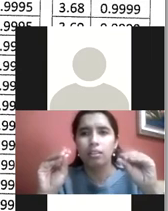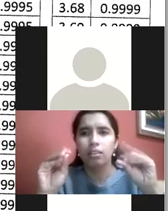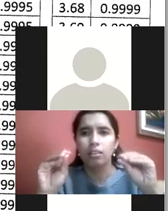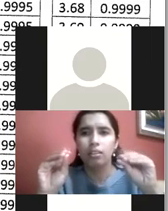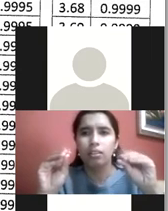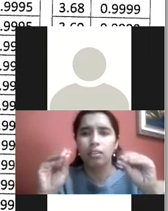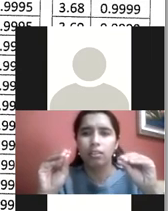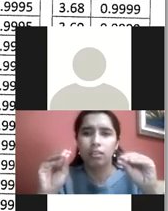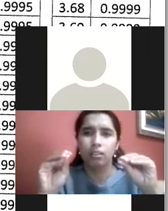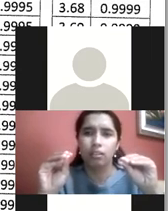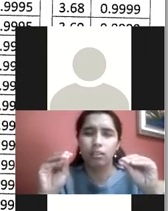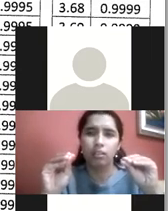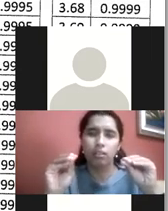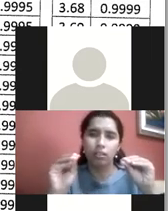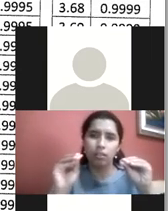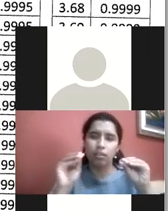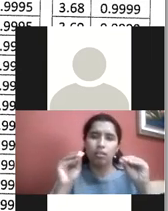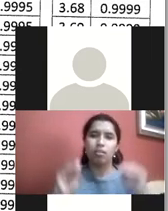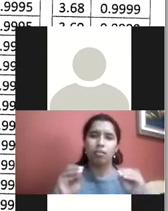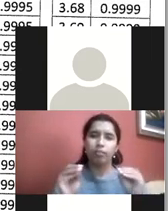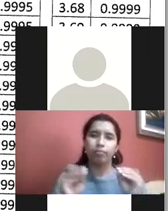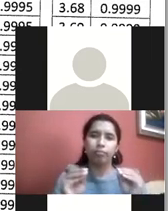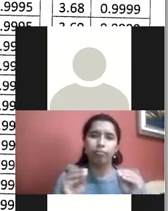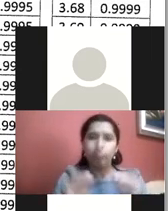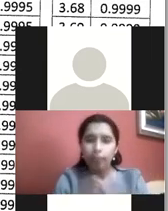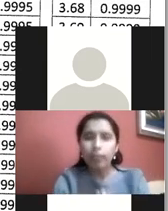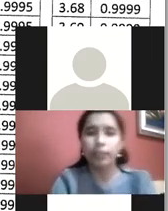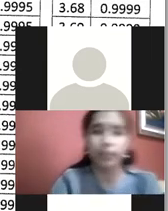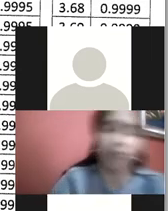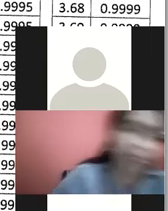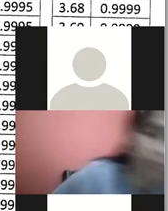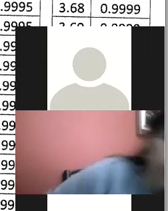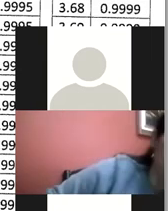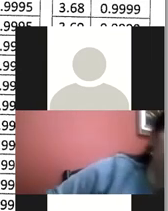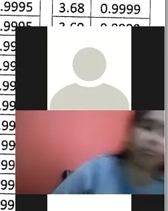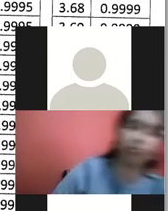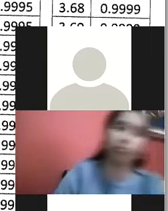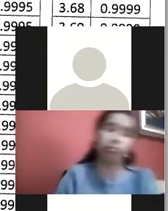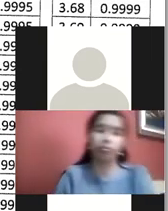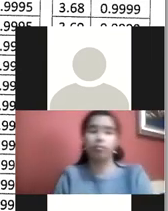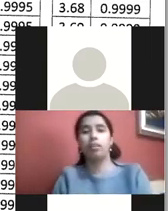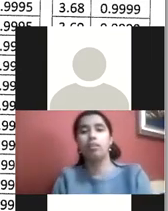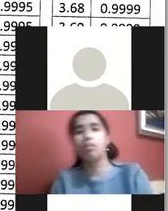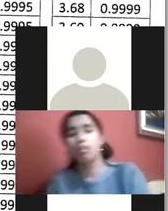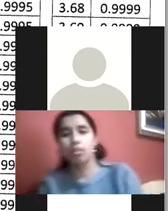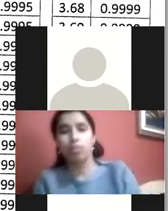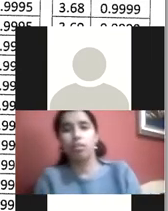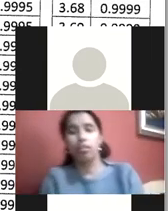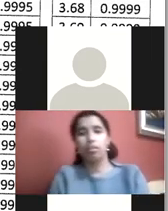Y eso nos genera otro problema, y es que en estos casos los dos están igual de cerca.